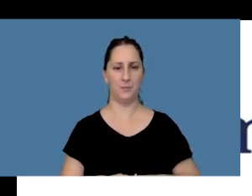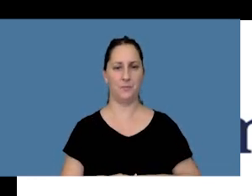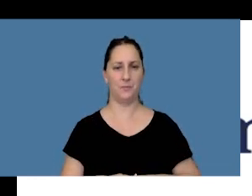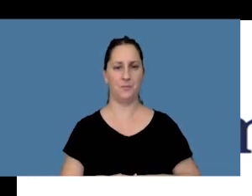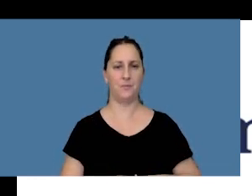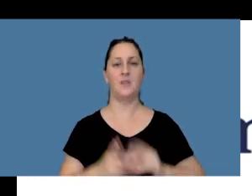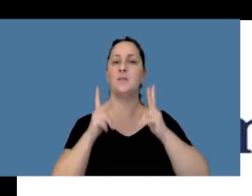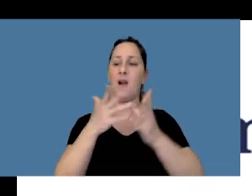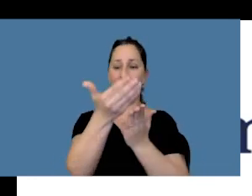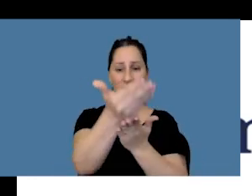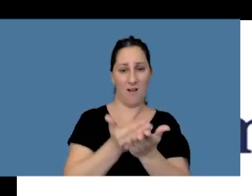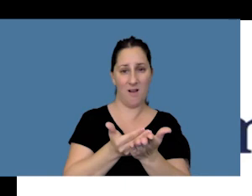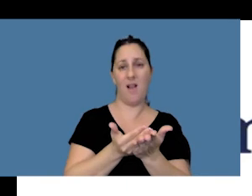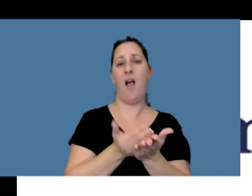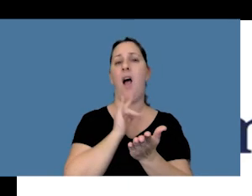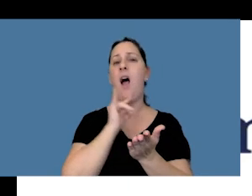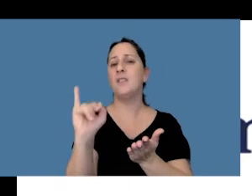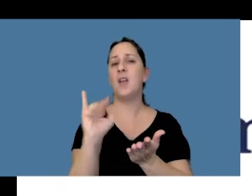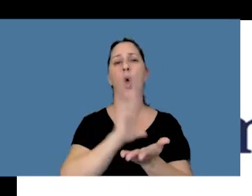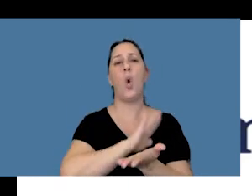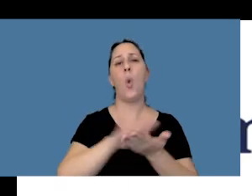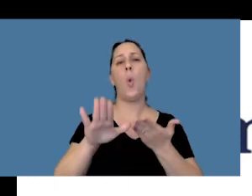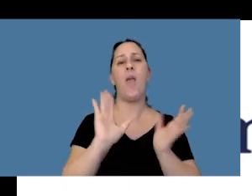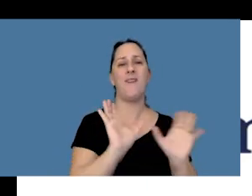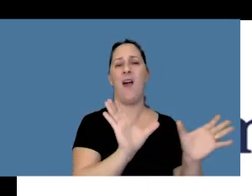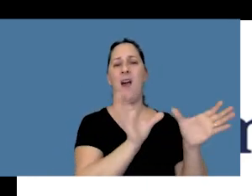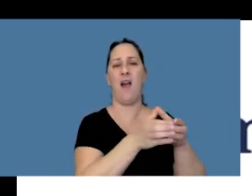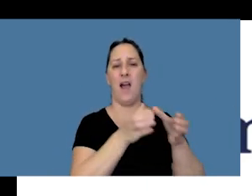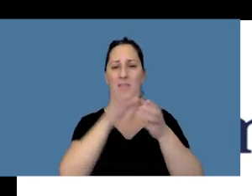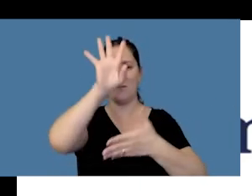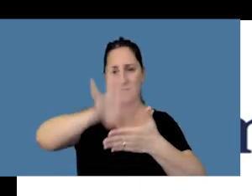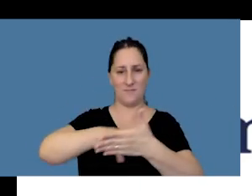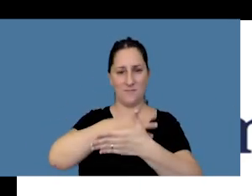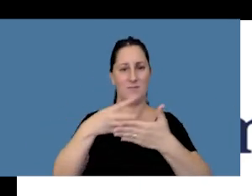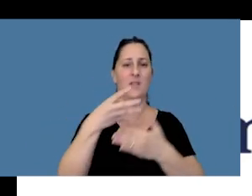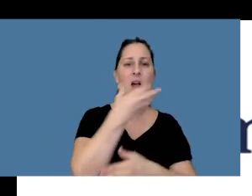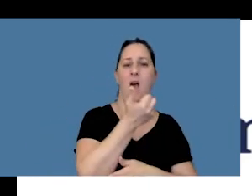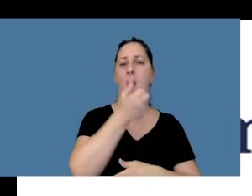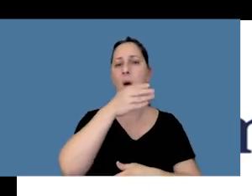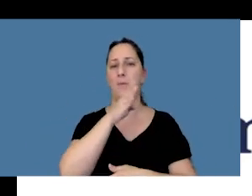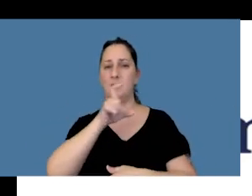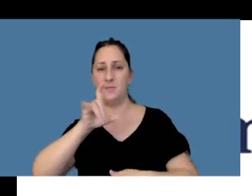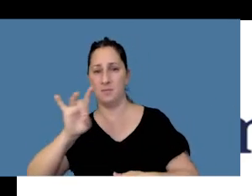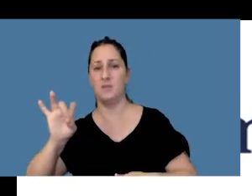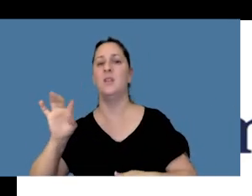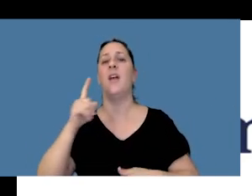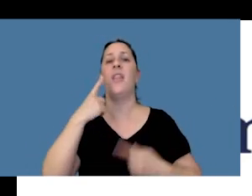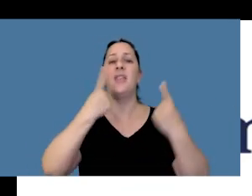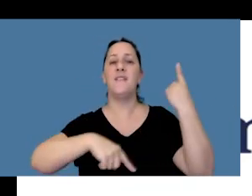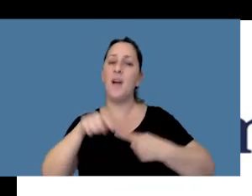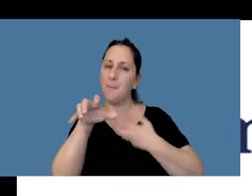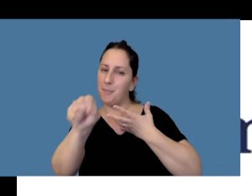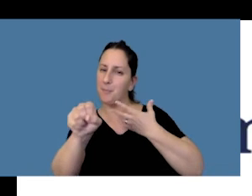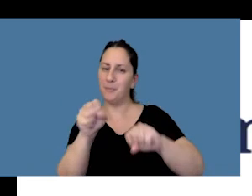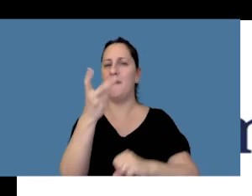de oficio cuál es su nueva ubicación en tabla. Se le va a incrementar sobre las diferencias detectadas un